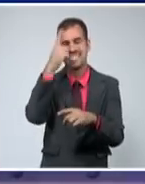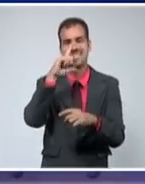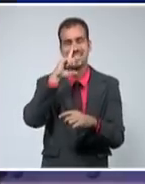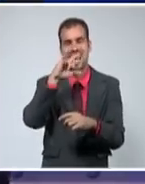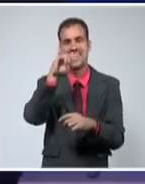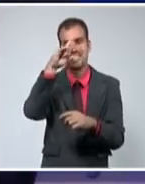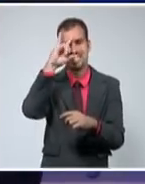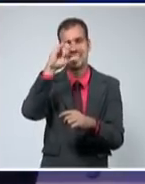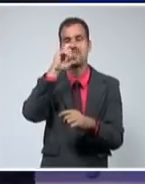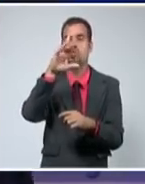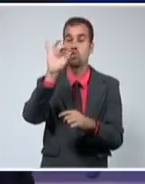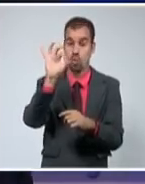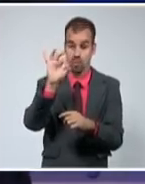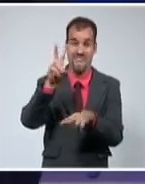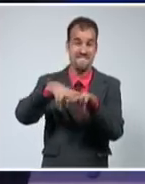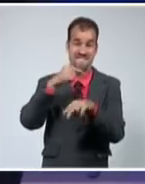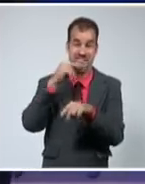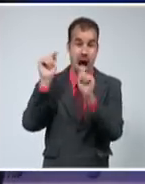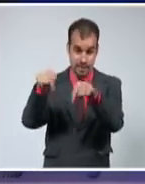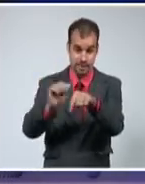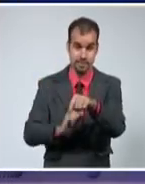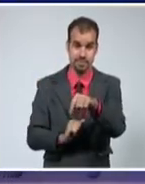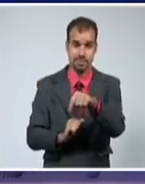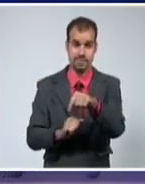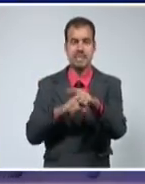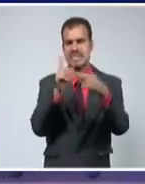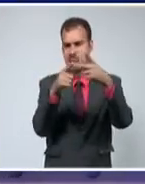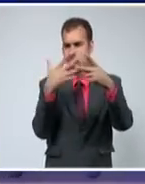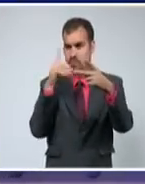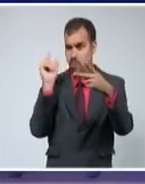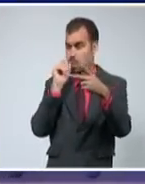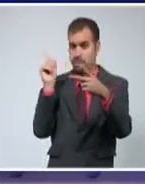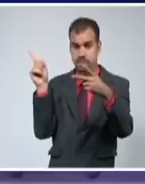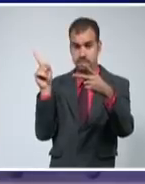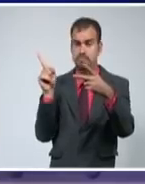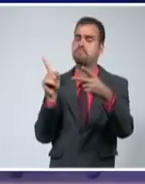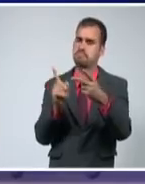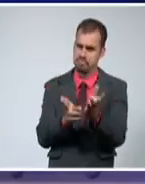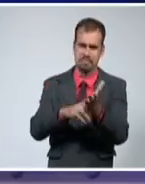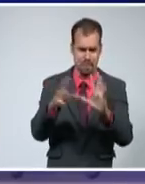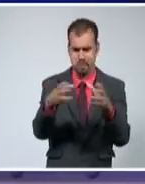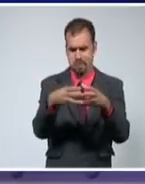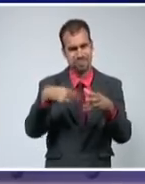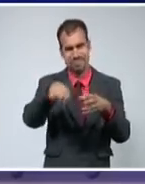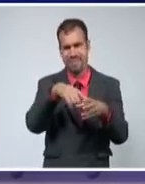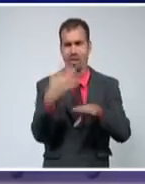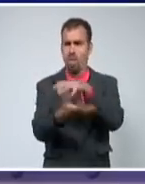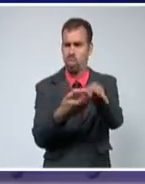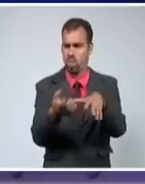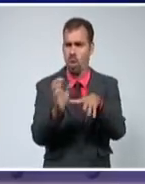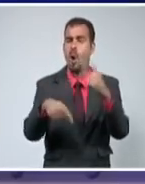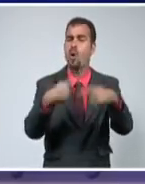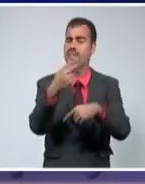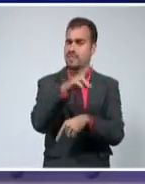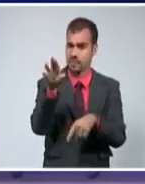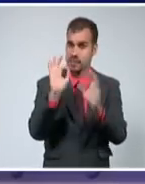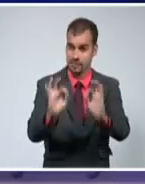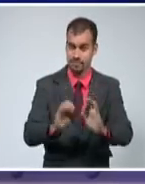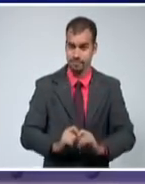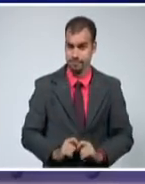otro convocado may que los sordos igualmente integrantes de san isidro frecuente provocador